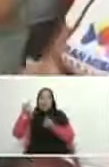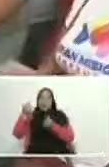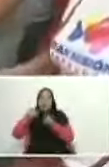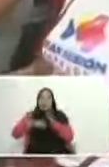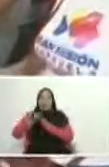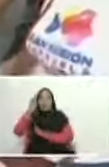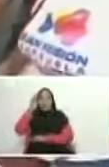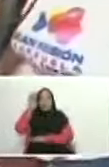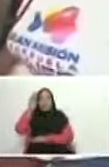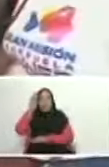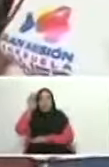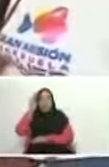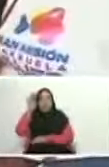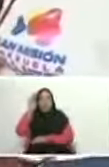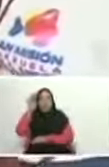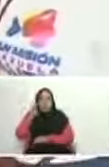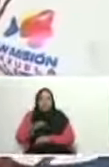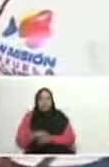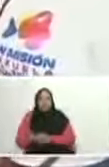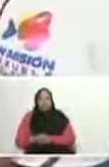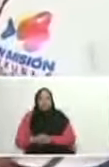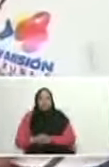futura.